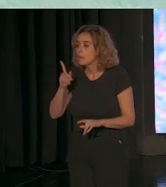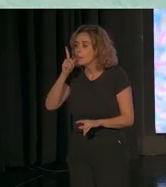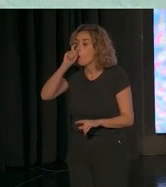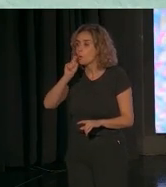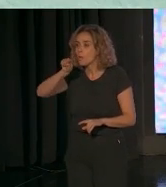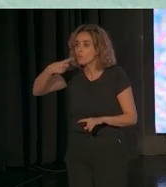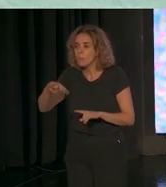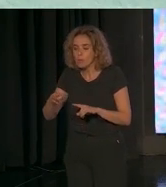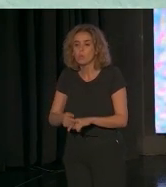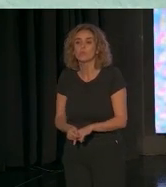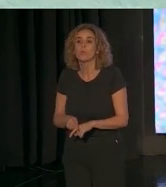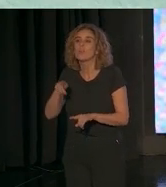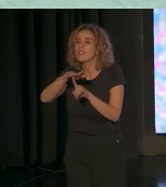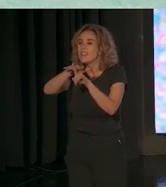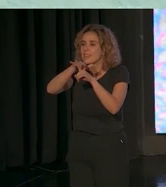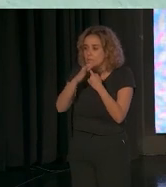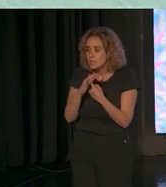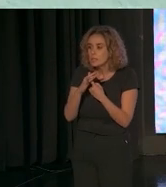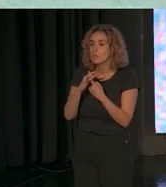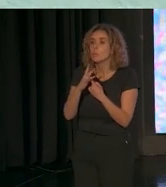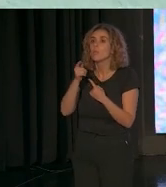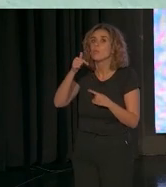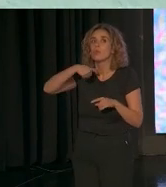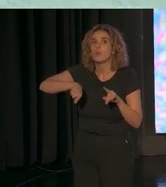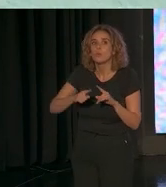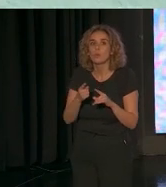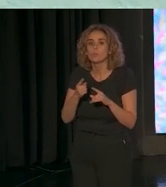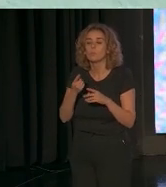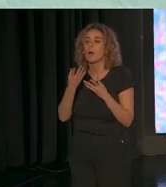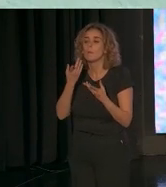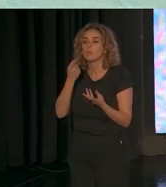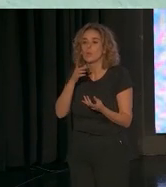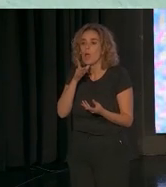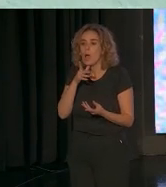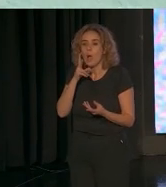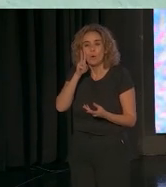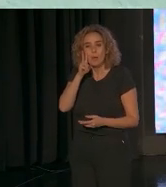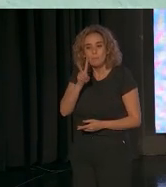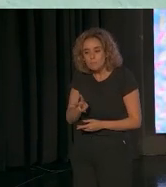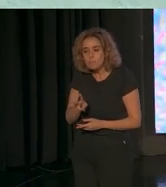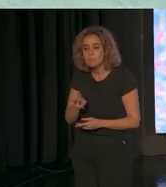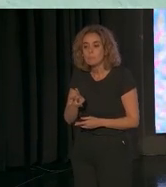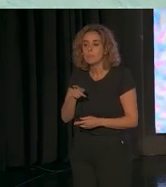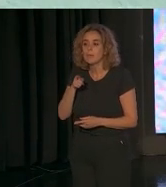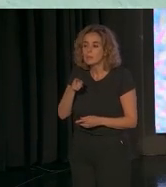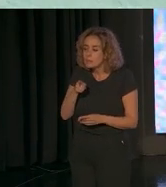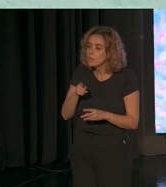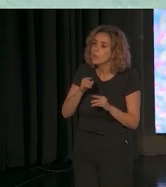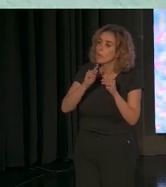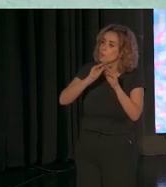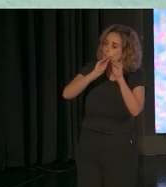después? ¿En qué situación está la teleintervención? ¿Cuál es la radiografía? Vamos a poder ver si esos huesos han soldado